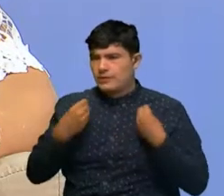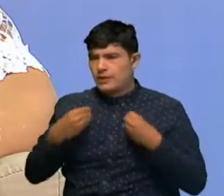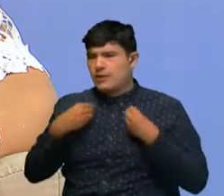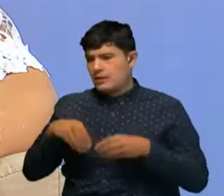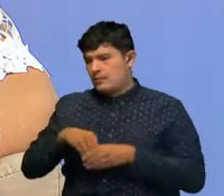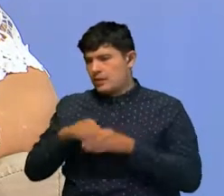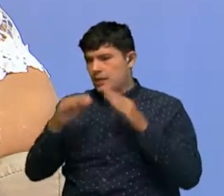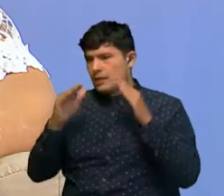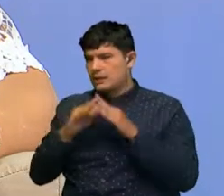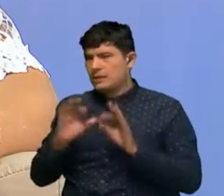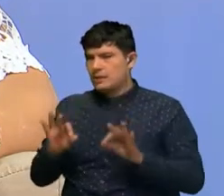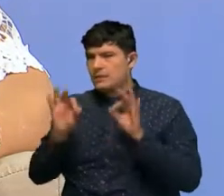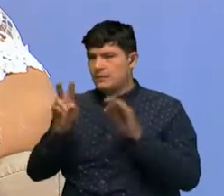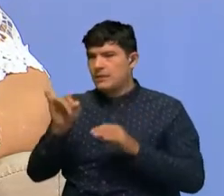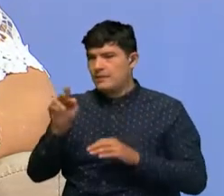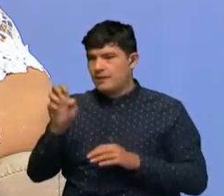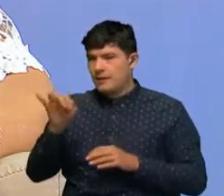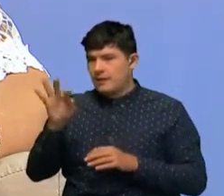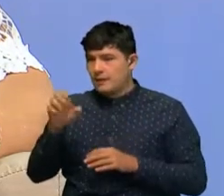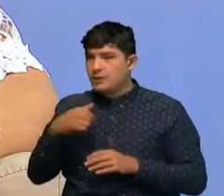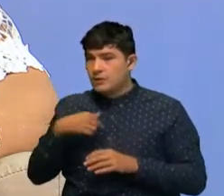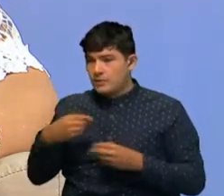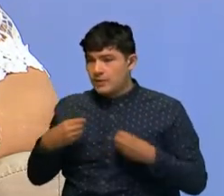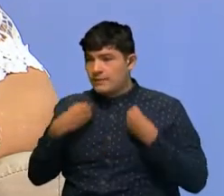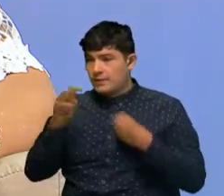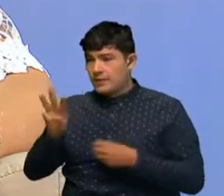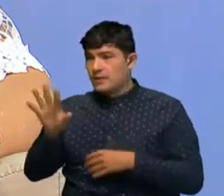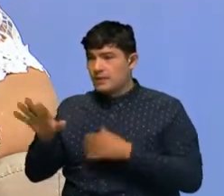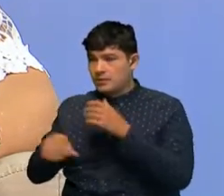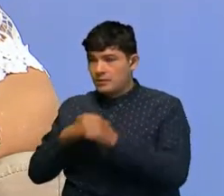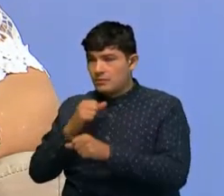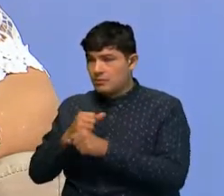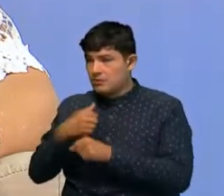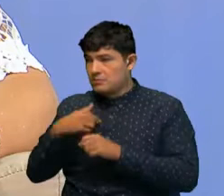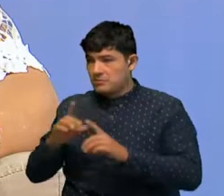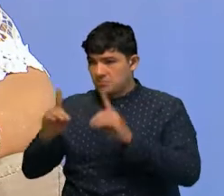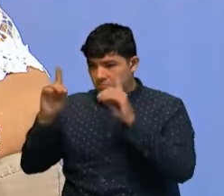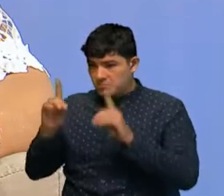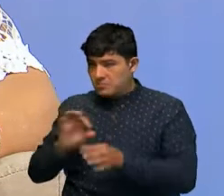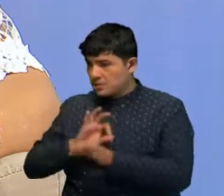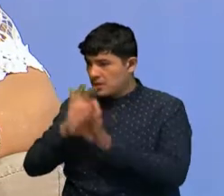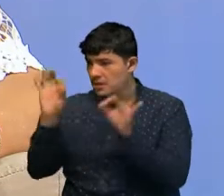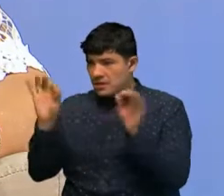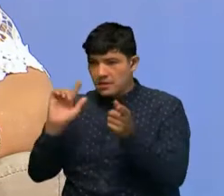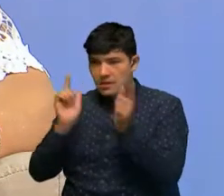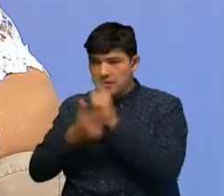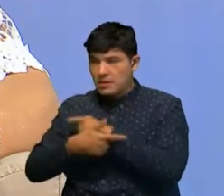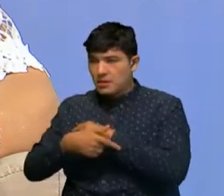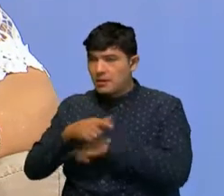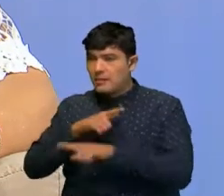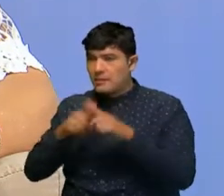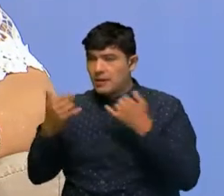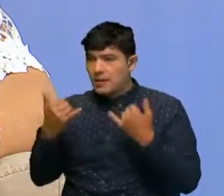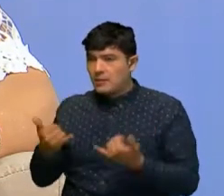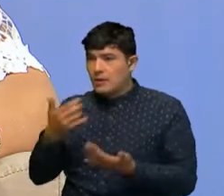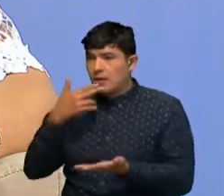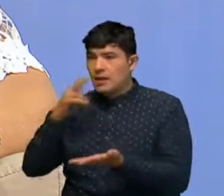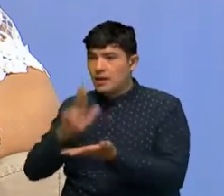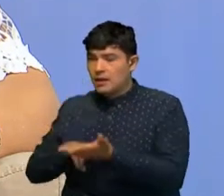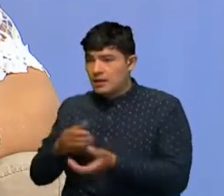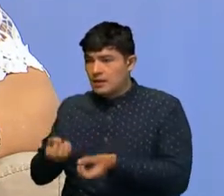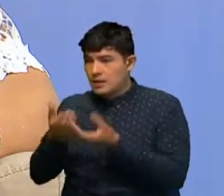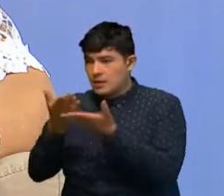viviente. Viví 35 años ahí sin recibir ninguna moderación. La carta que le dieron a mi